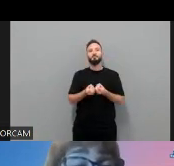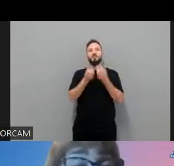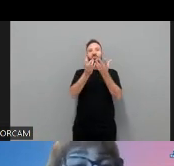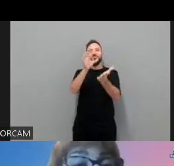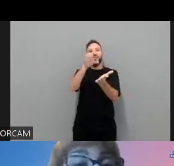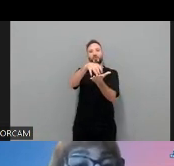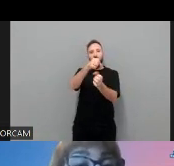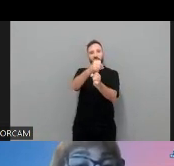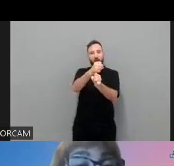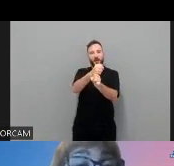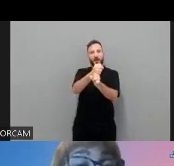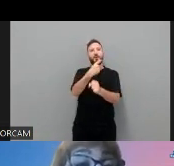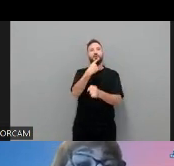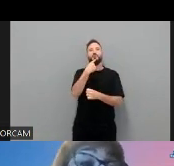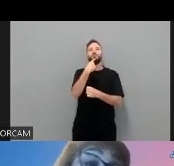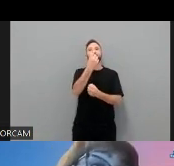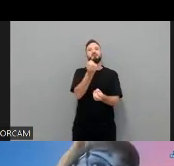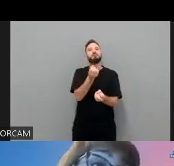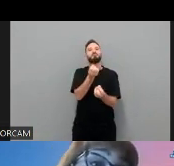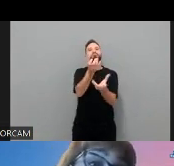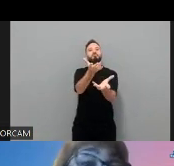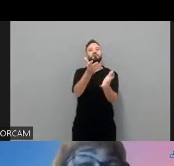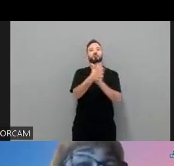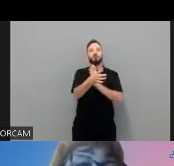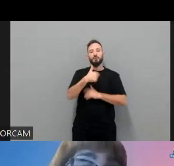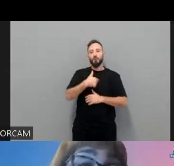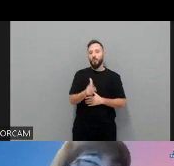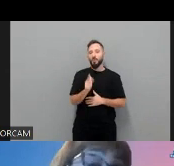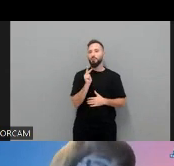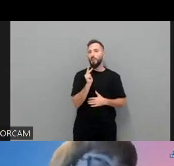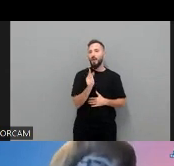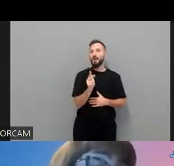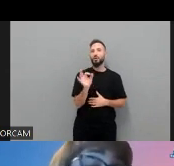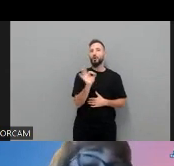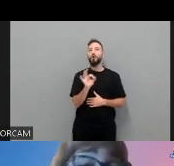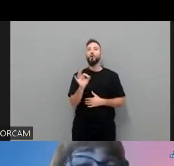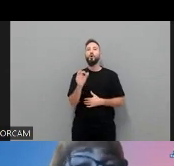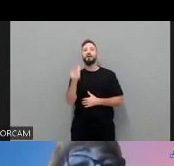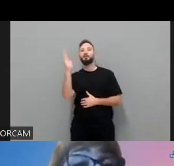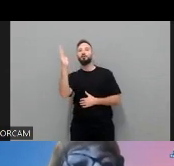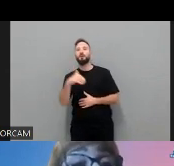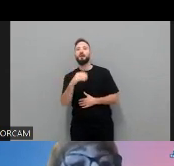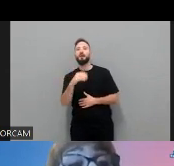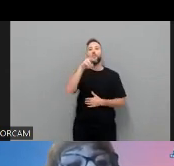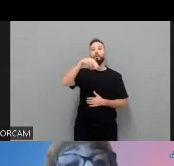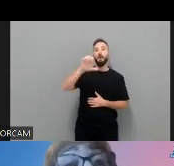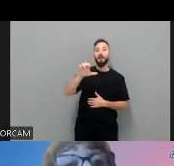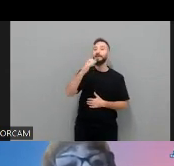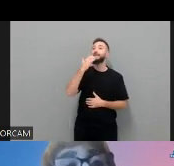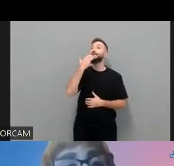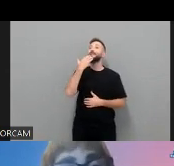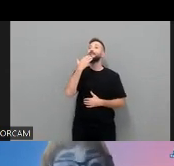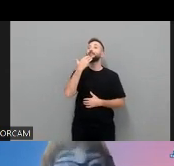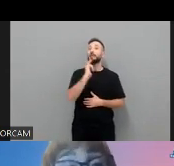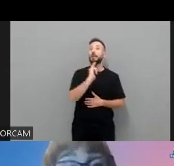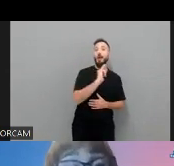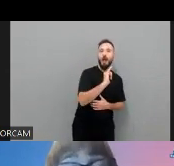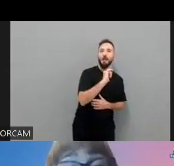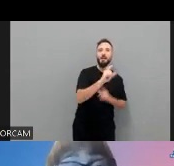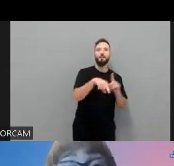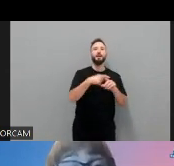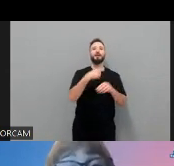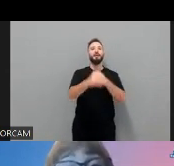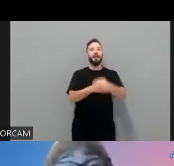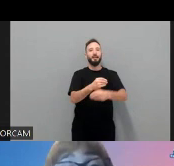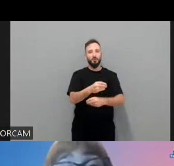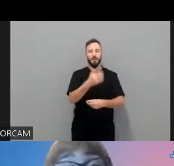diciendo que tendría derecho o no a la prestación CUME, va a tener derecho, y si lo ha ejercido. ¿Por qué? Pues